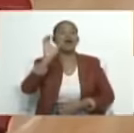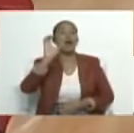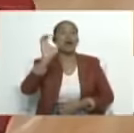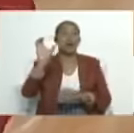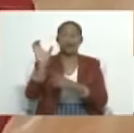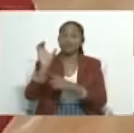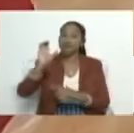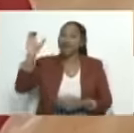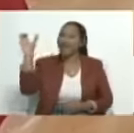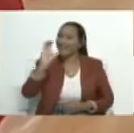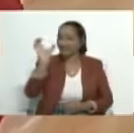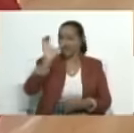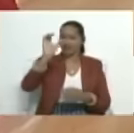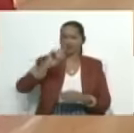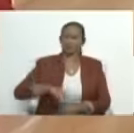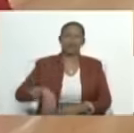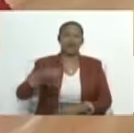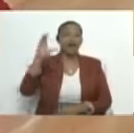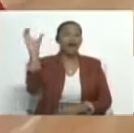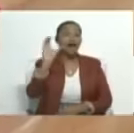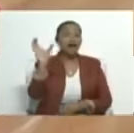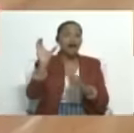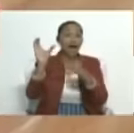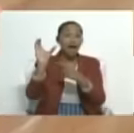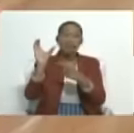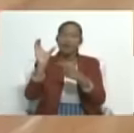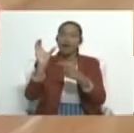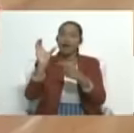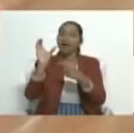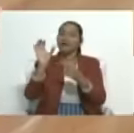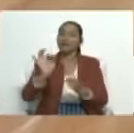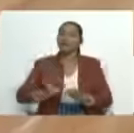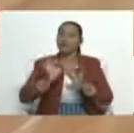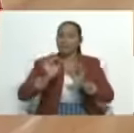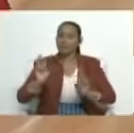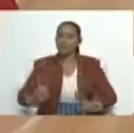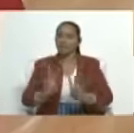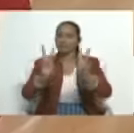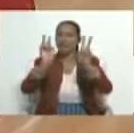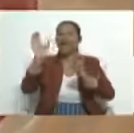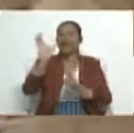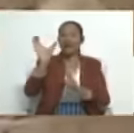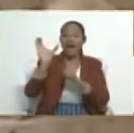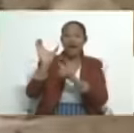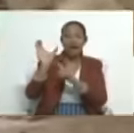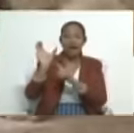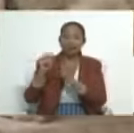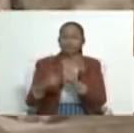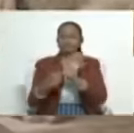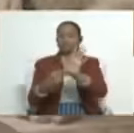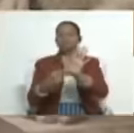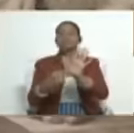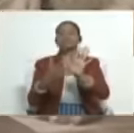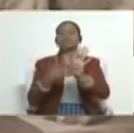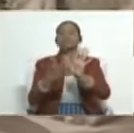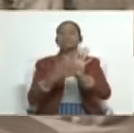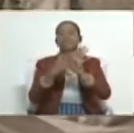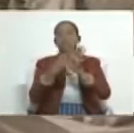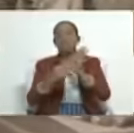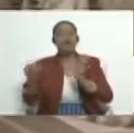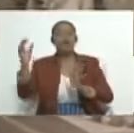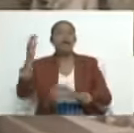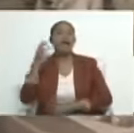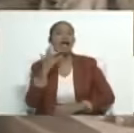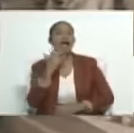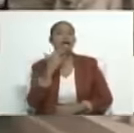siempre vencerá. Caracas, la que da el ejemplo. Y como dijo nuestra vicepresidenta,